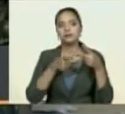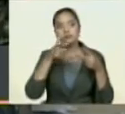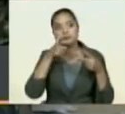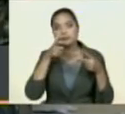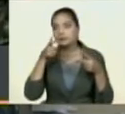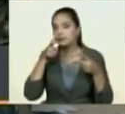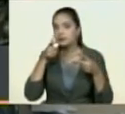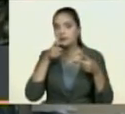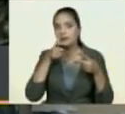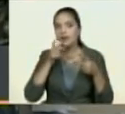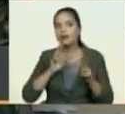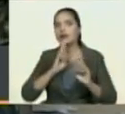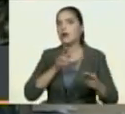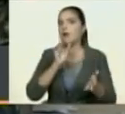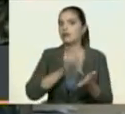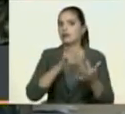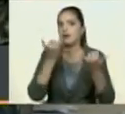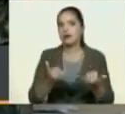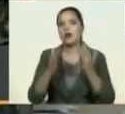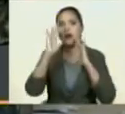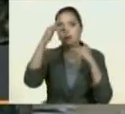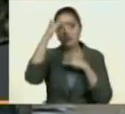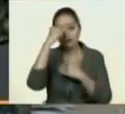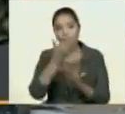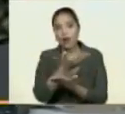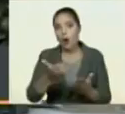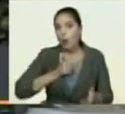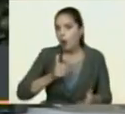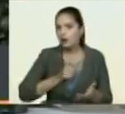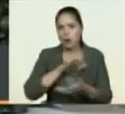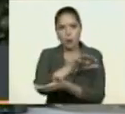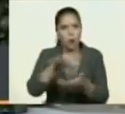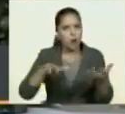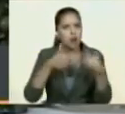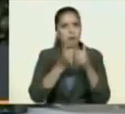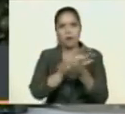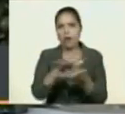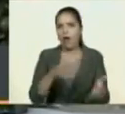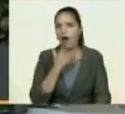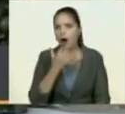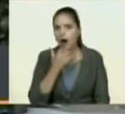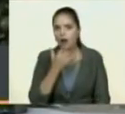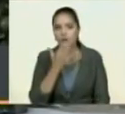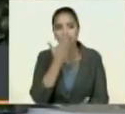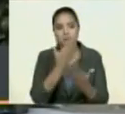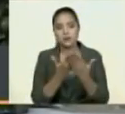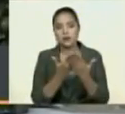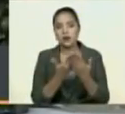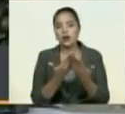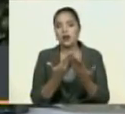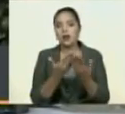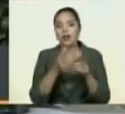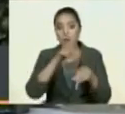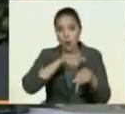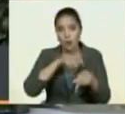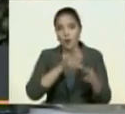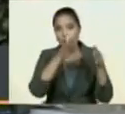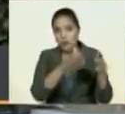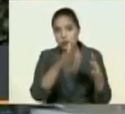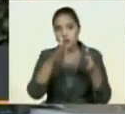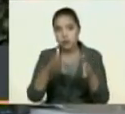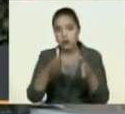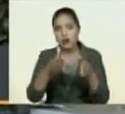patrullaje y de reacción inmediata para atender cualquier incidencia que se presente antes, durante y